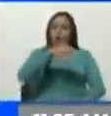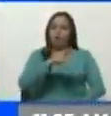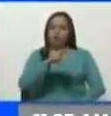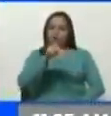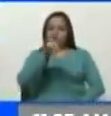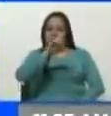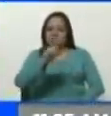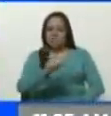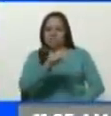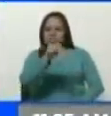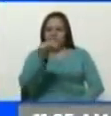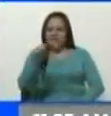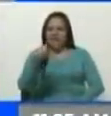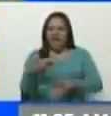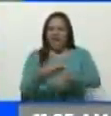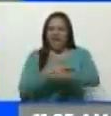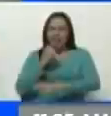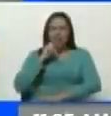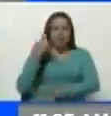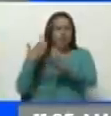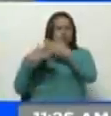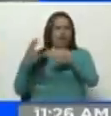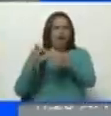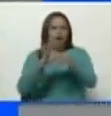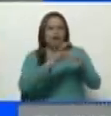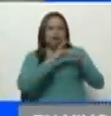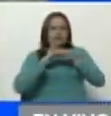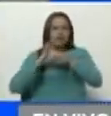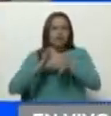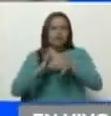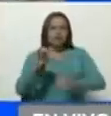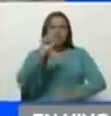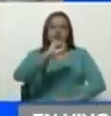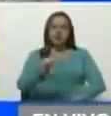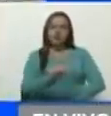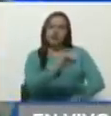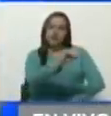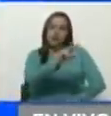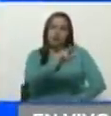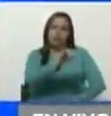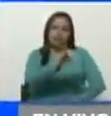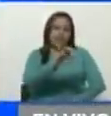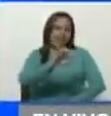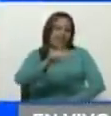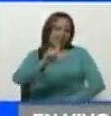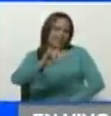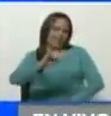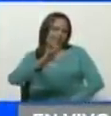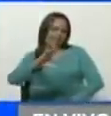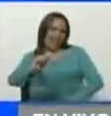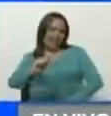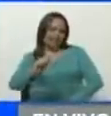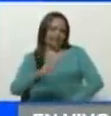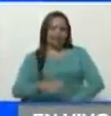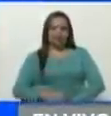gran obra que fue la Unión de Repúblicas Socialistas Soviéticas, de la URSS.